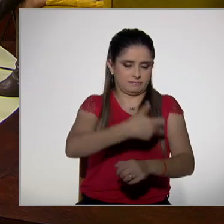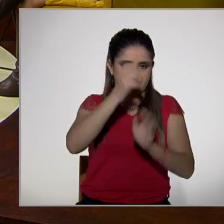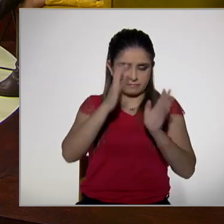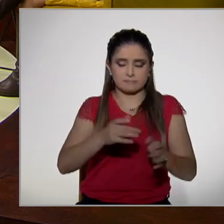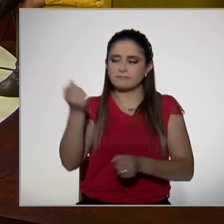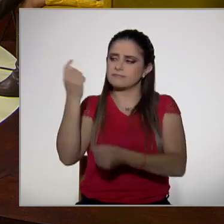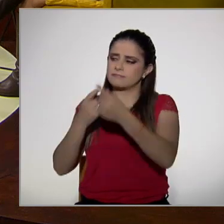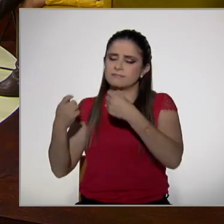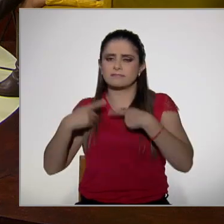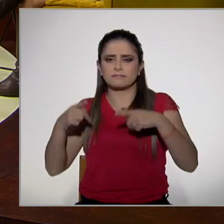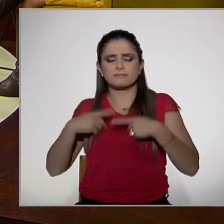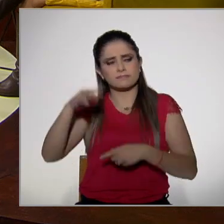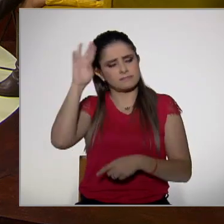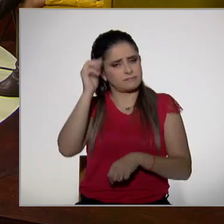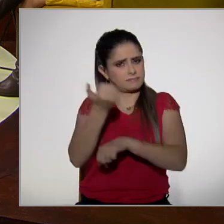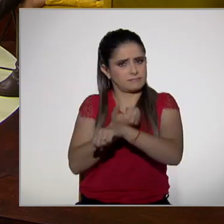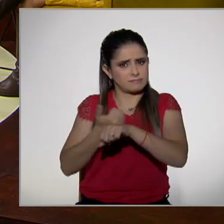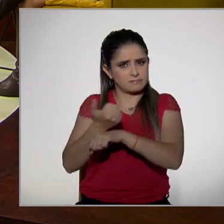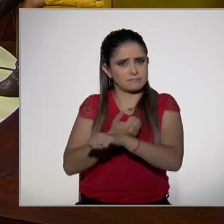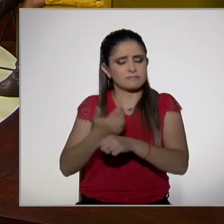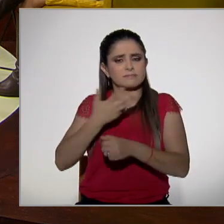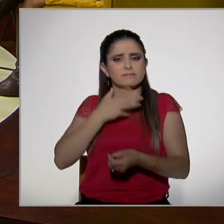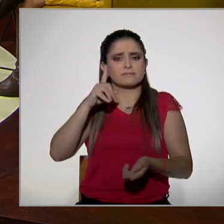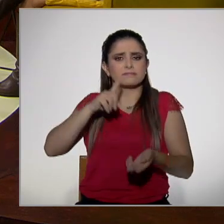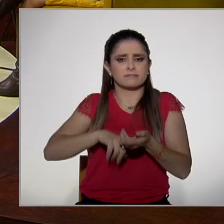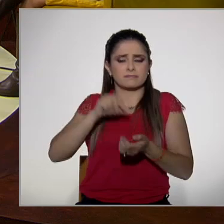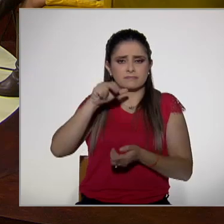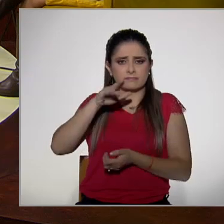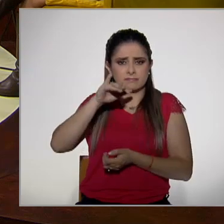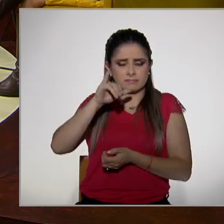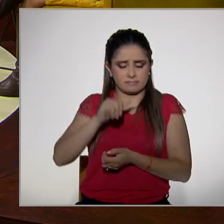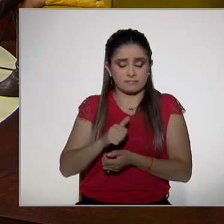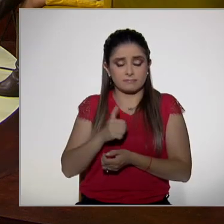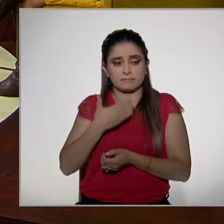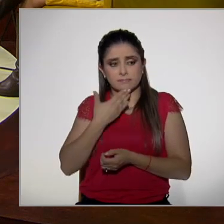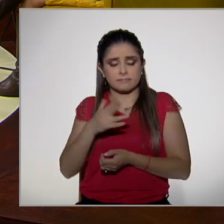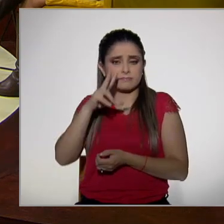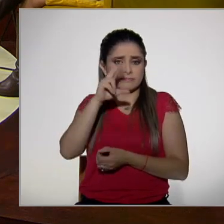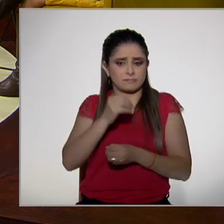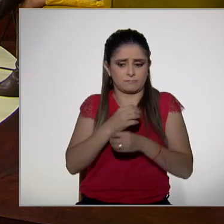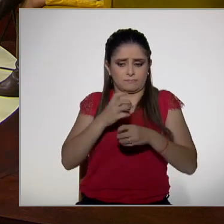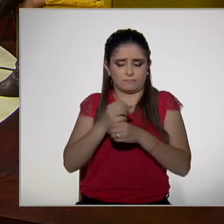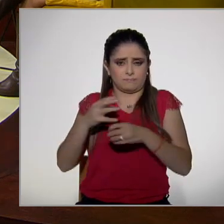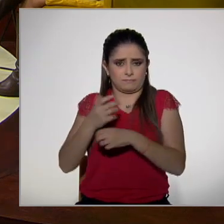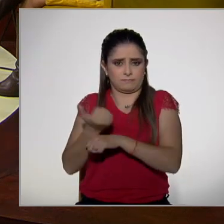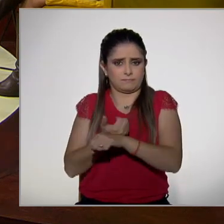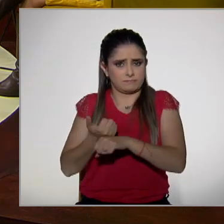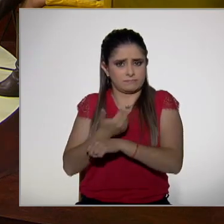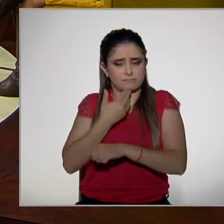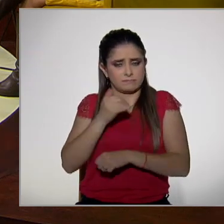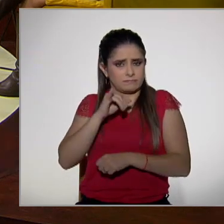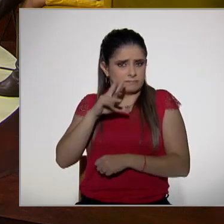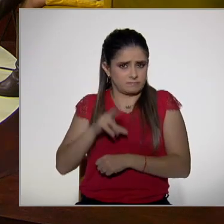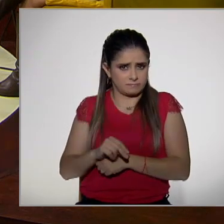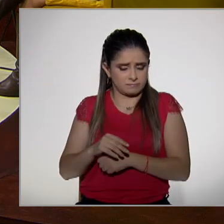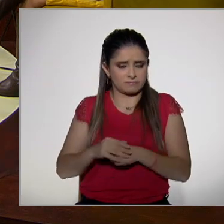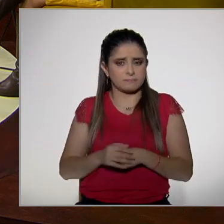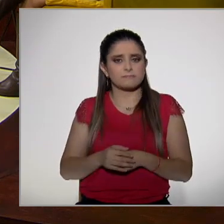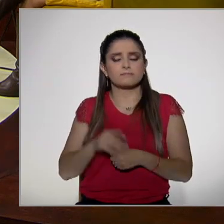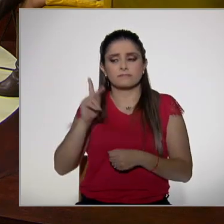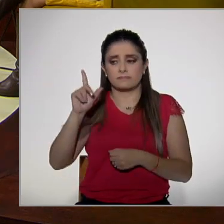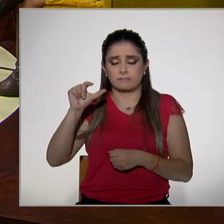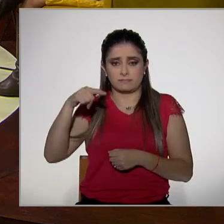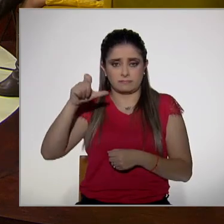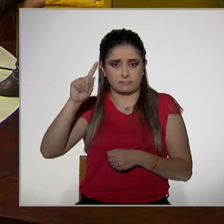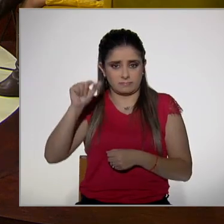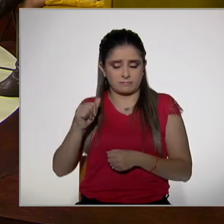dice la sangre coagulada bien cuando hay anemia o no normalmente les dije las plaquetas que no vamos a hablar de ellas hoy tienen que ver con la coagulación